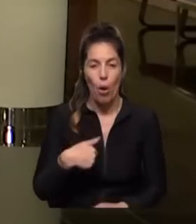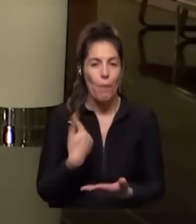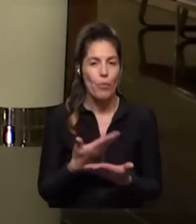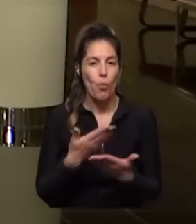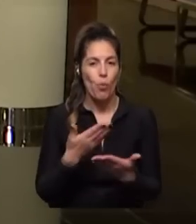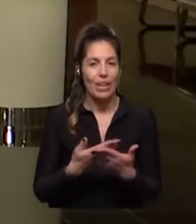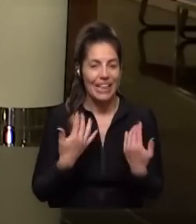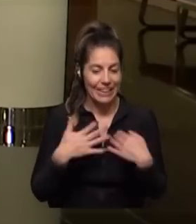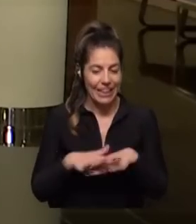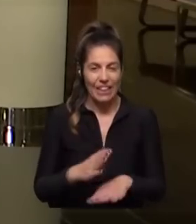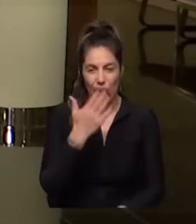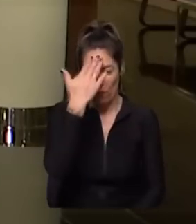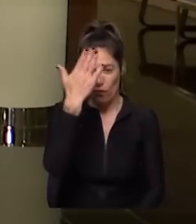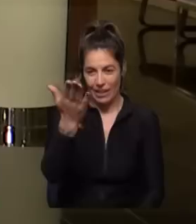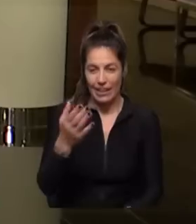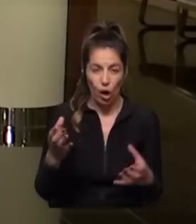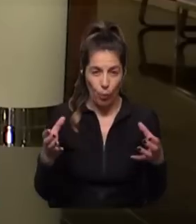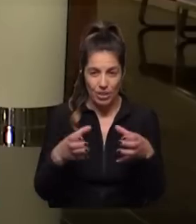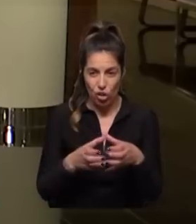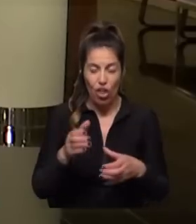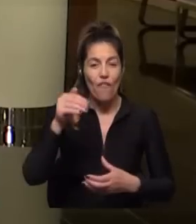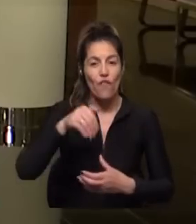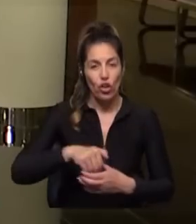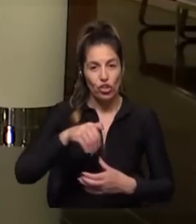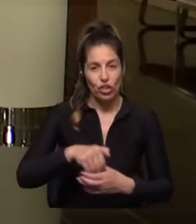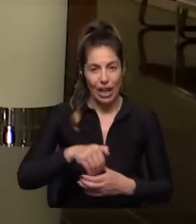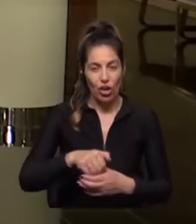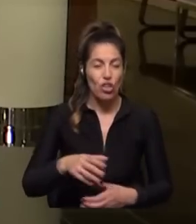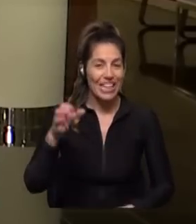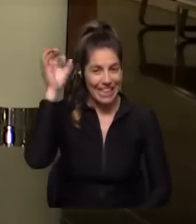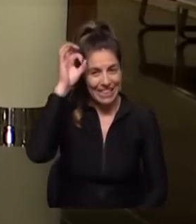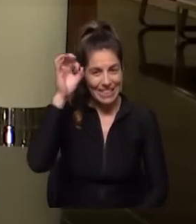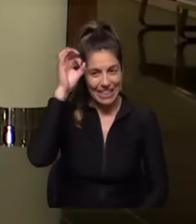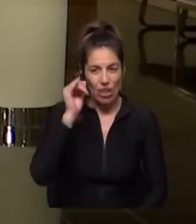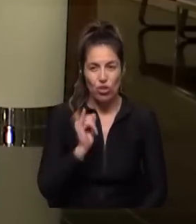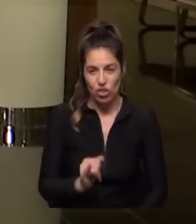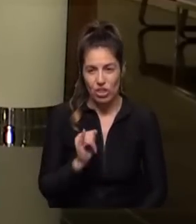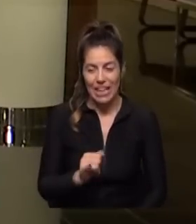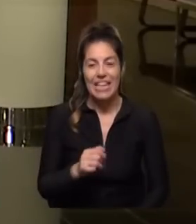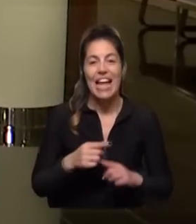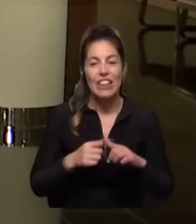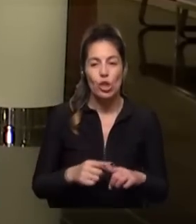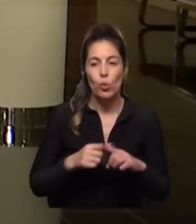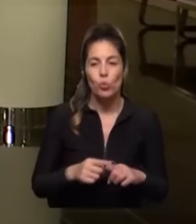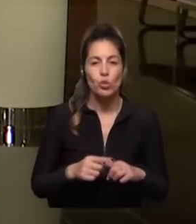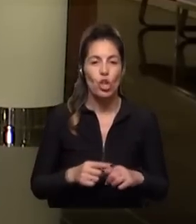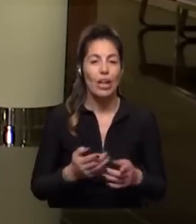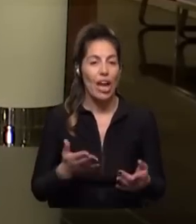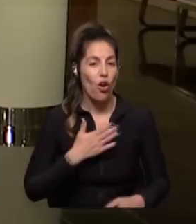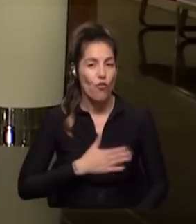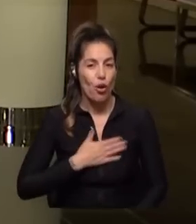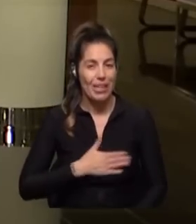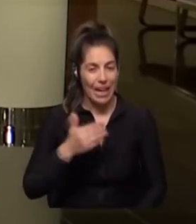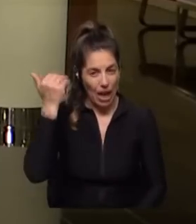del frente amplio de la comisión de votarlo si en el senado y es un poco el eje de la discusión que generó conformidad tanto